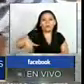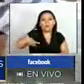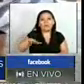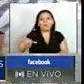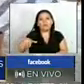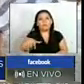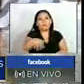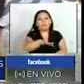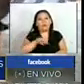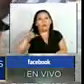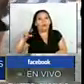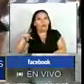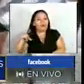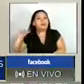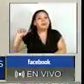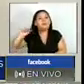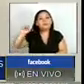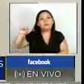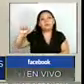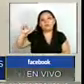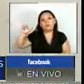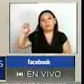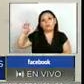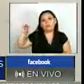parte del archipiélago de las Islas Salomón.